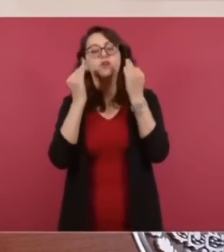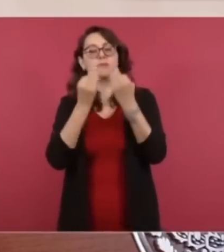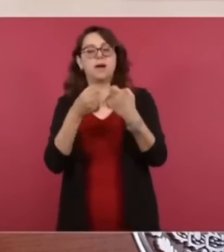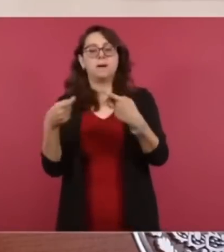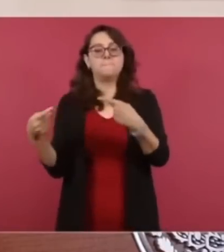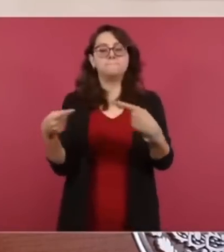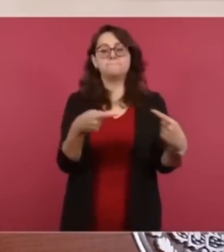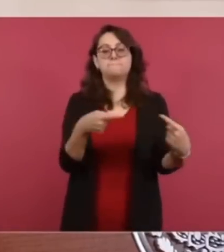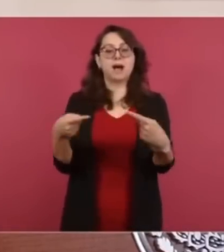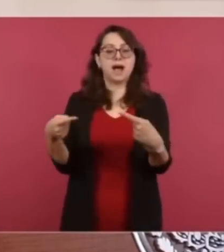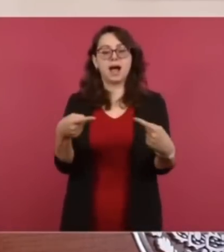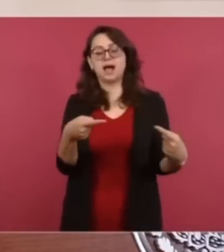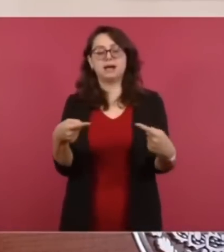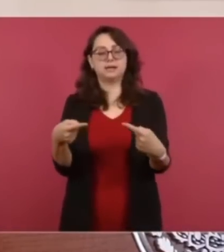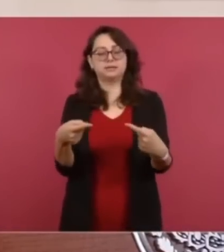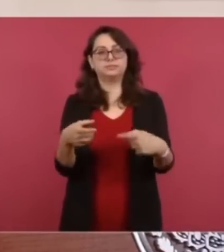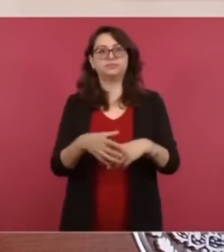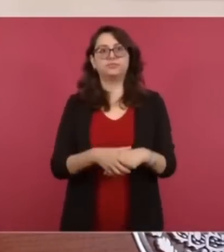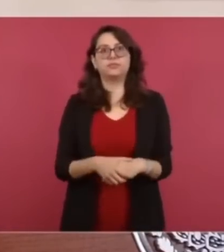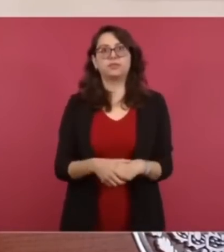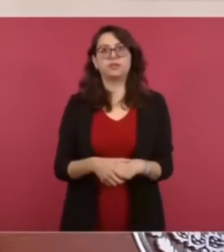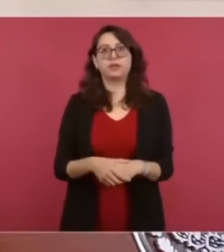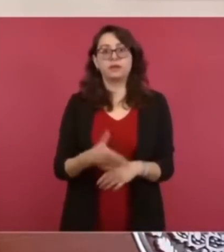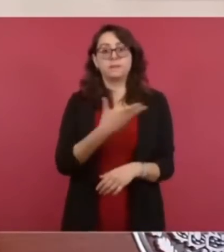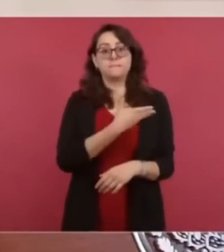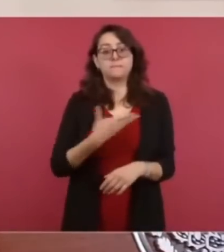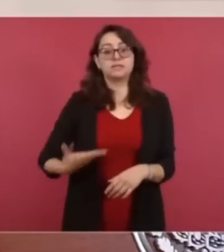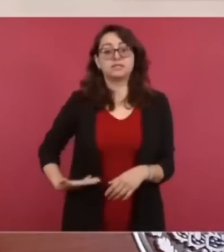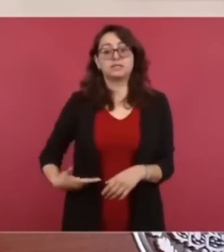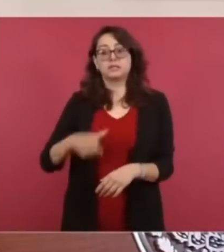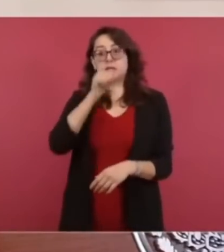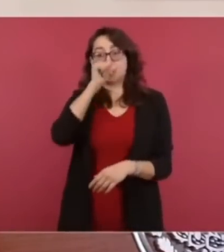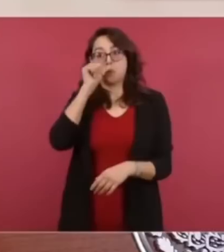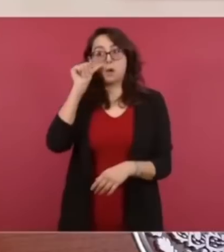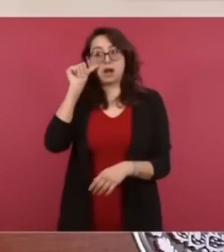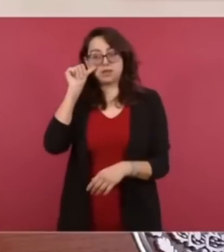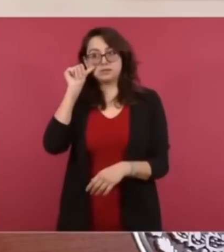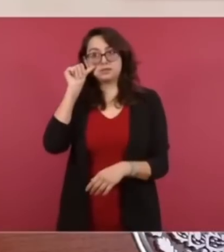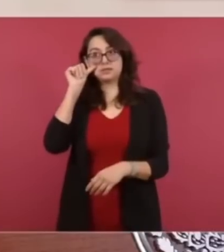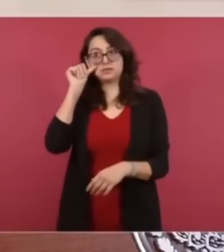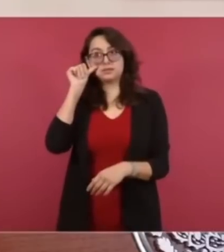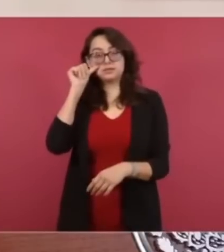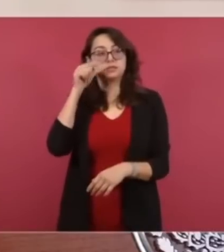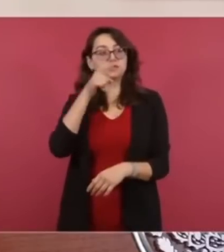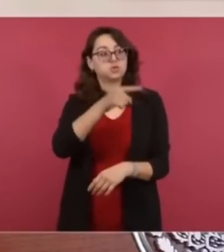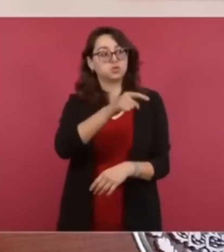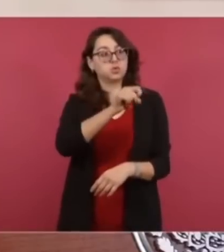Sí, en la época de Juárez, los ministros